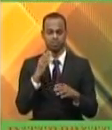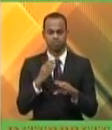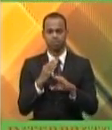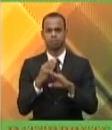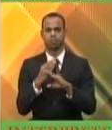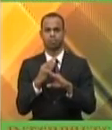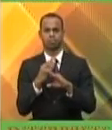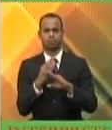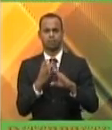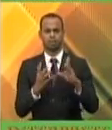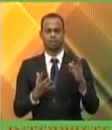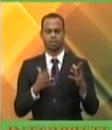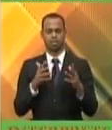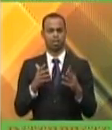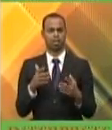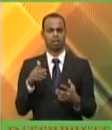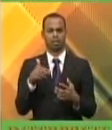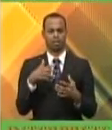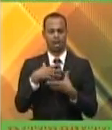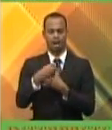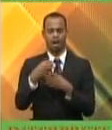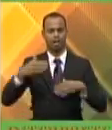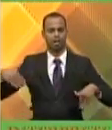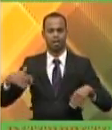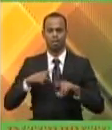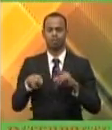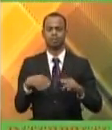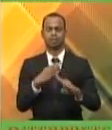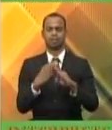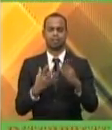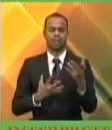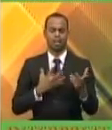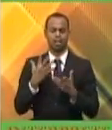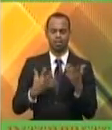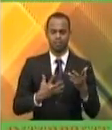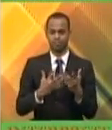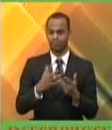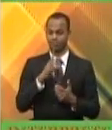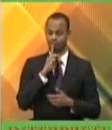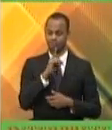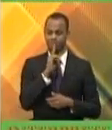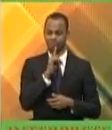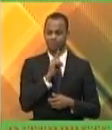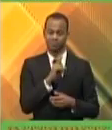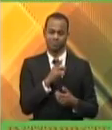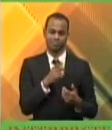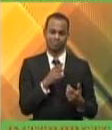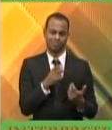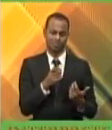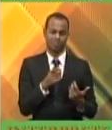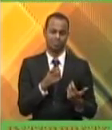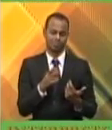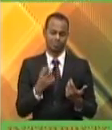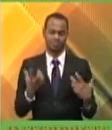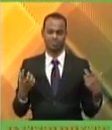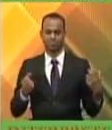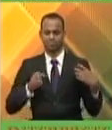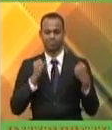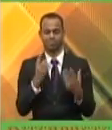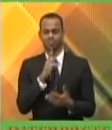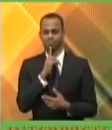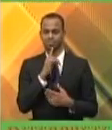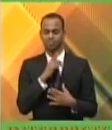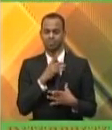una barrera no ha salido de la puerta de su casa y ya tiene una barrera entonces sí obviamente esto es un número interesante